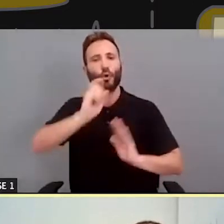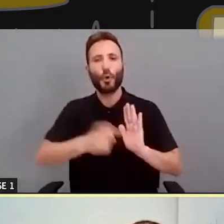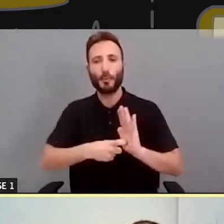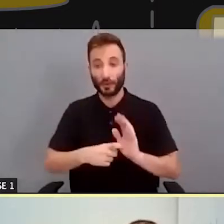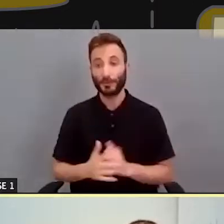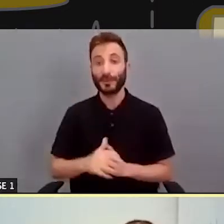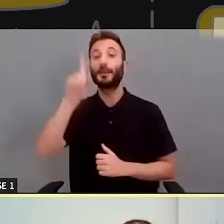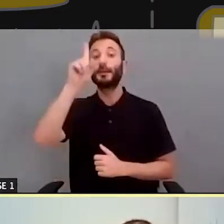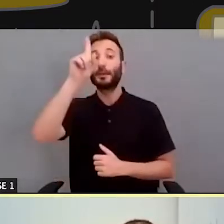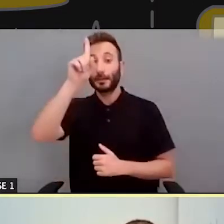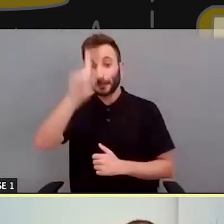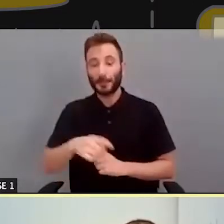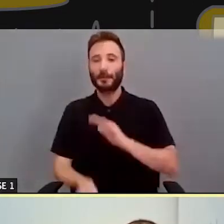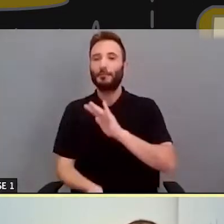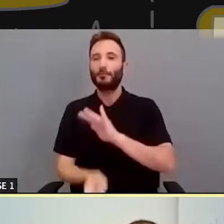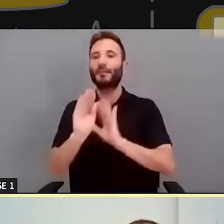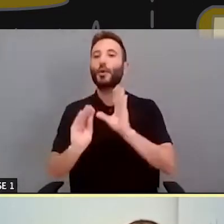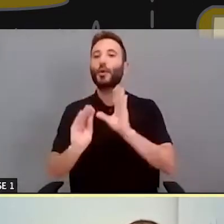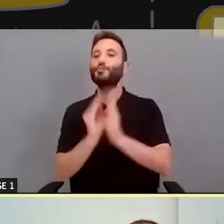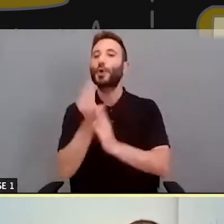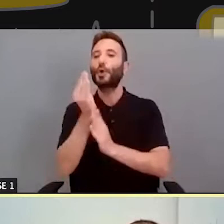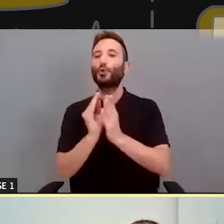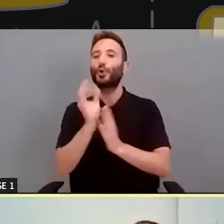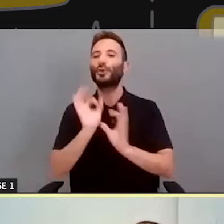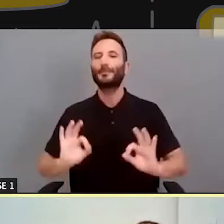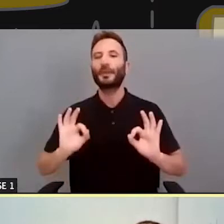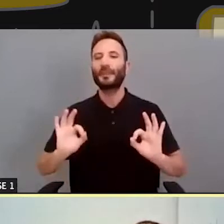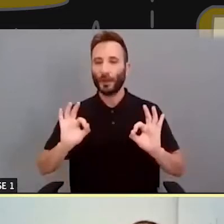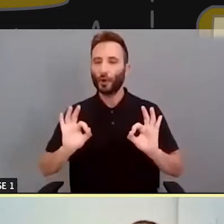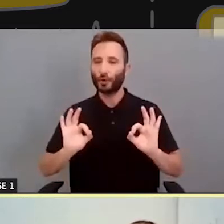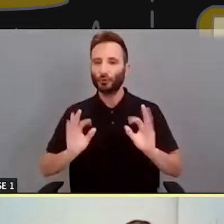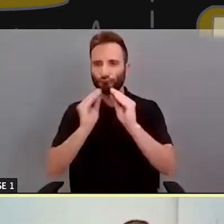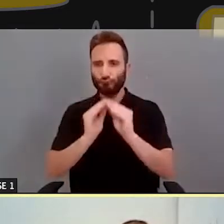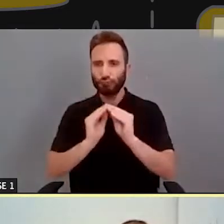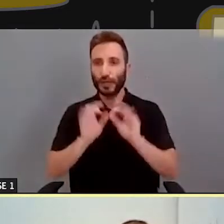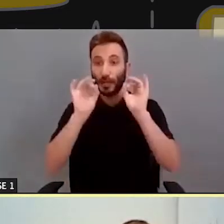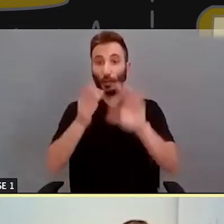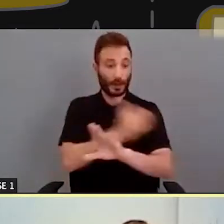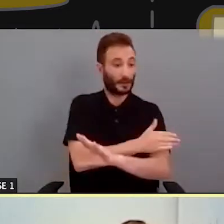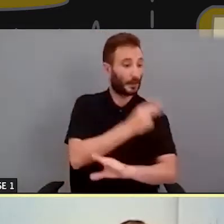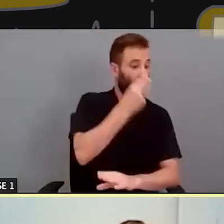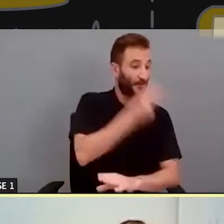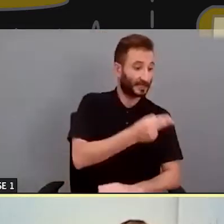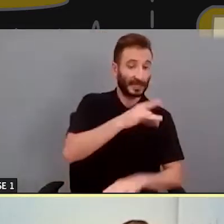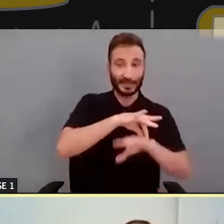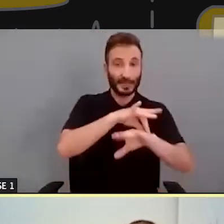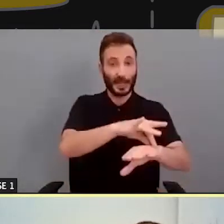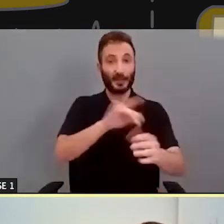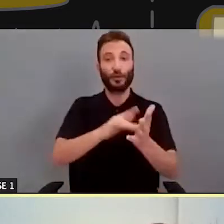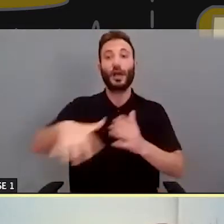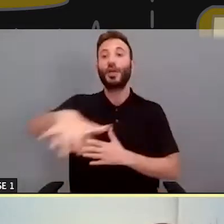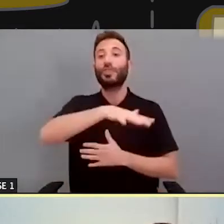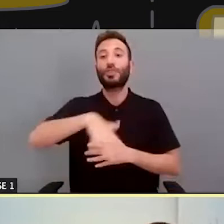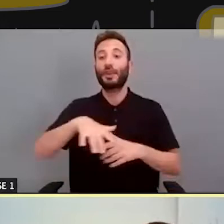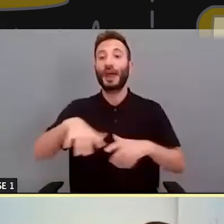hemos creado algunos productos específicos, ¿no? Igual que hacemos visitas guiadas por el barrio gótico de la ciudad, pues